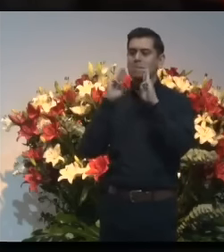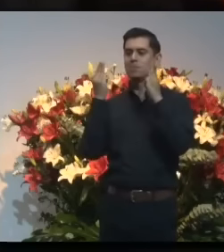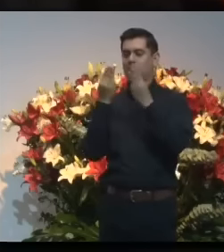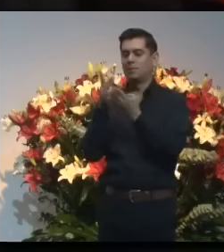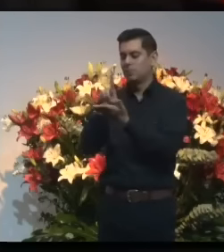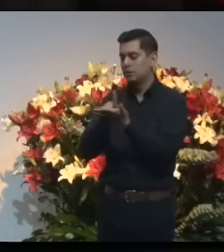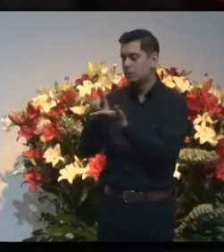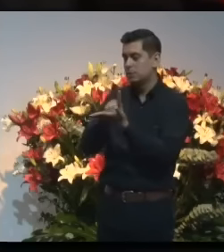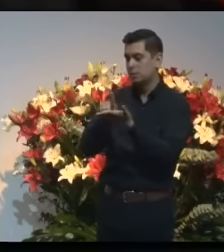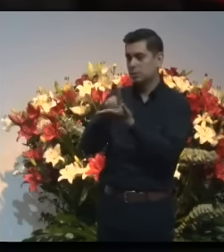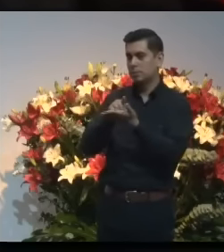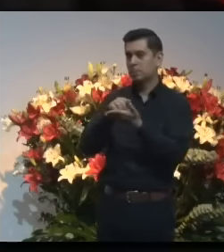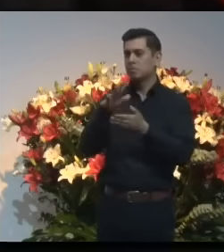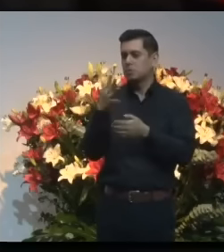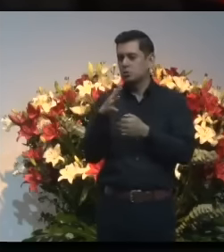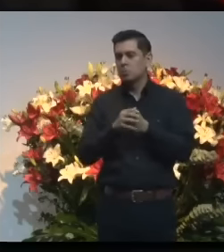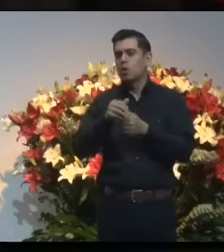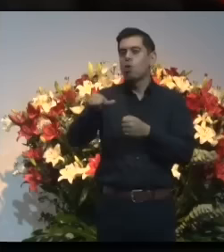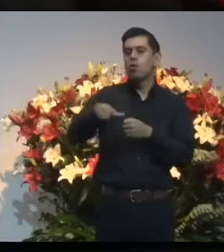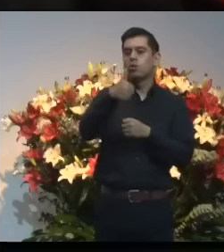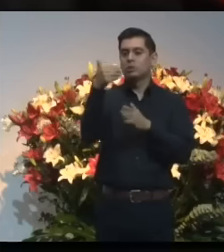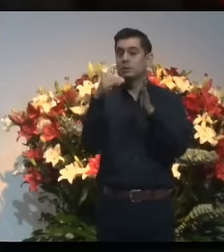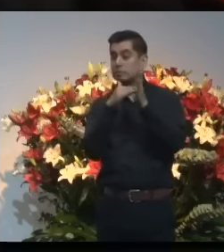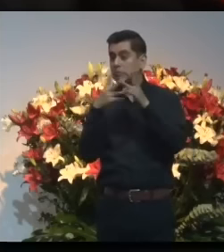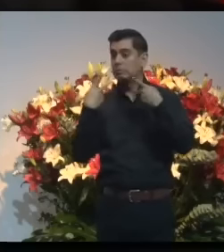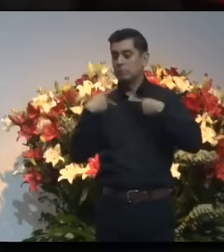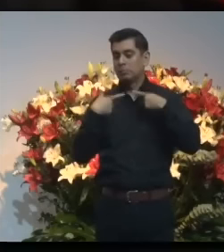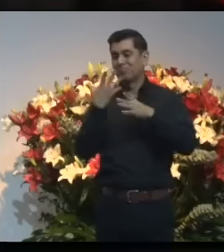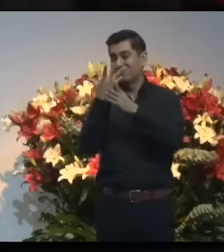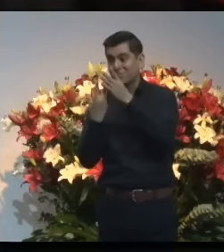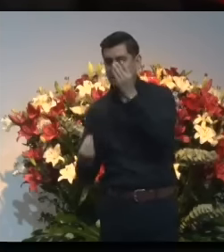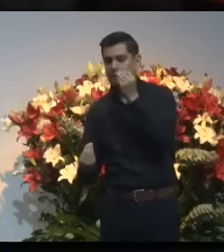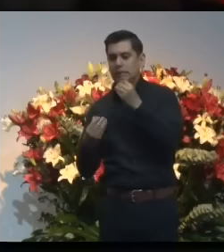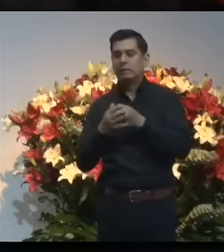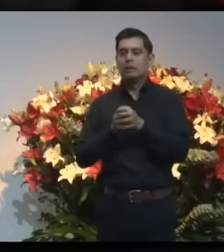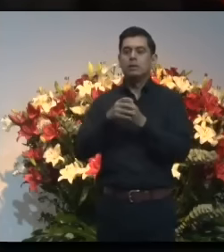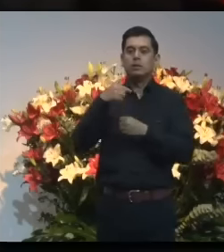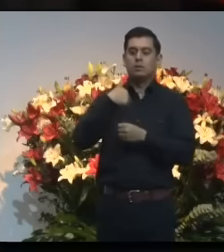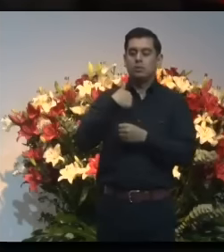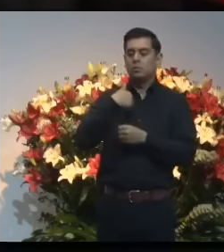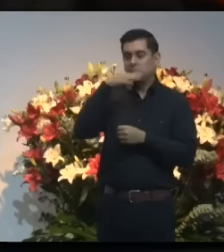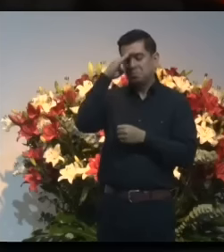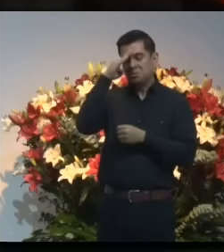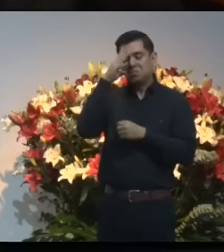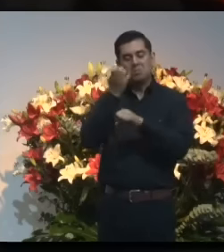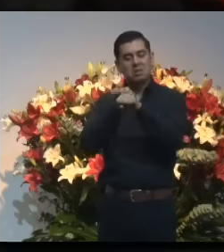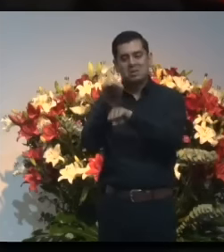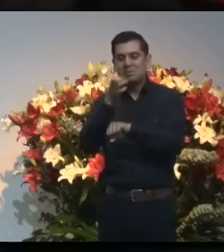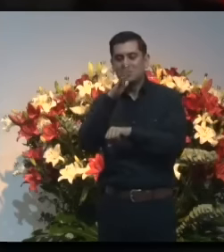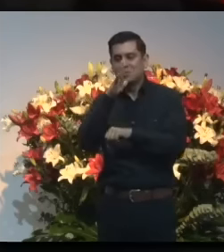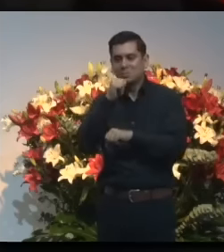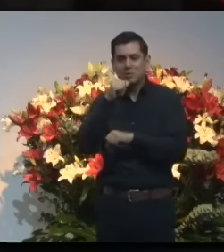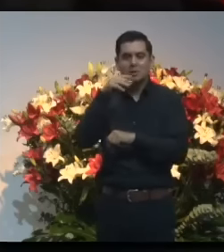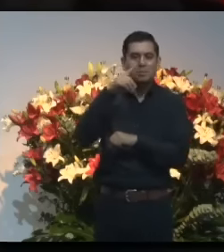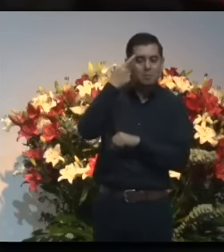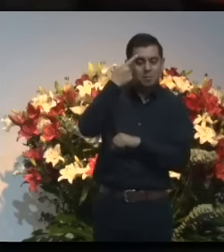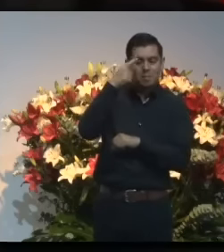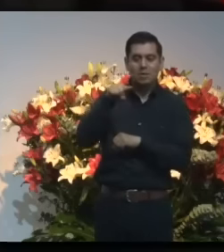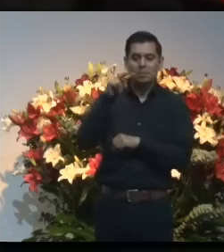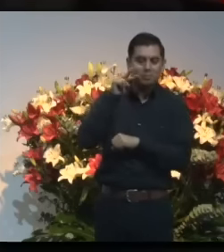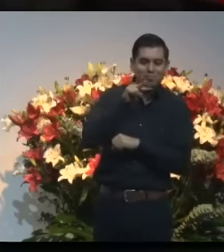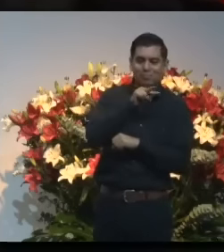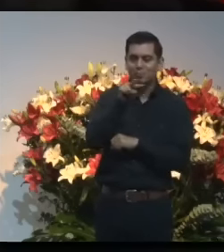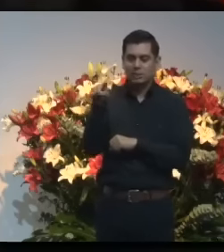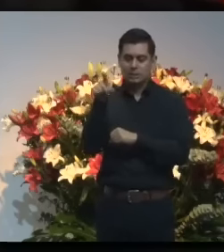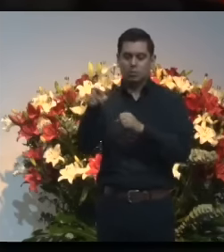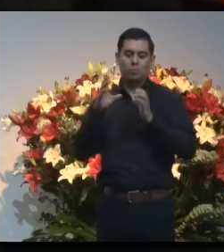personas que han sido reportadas como desaparecidas. Esta crisis rebasa la capacidad y recursos del Estado para reconocer los cuerpos y brindar justicia a